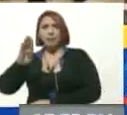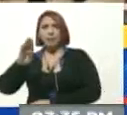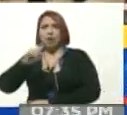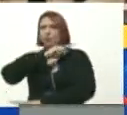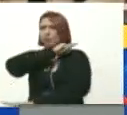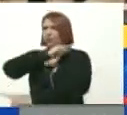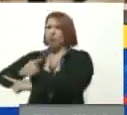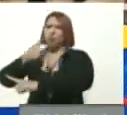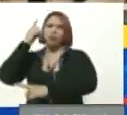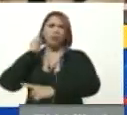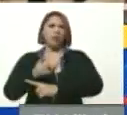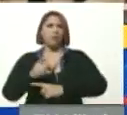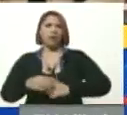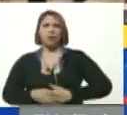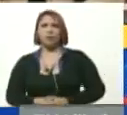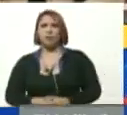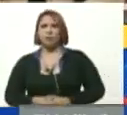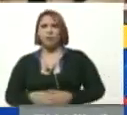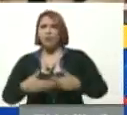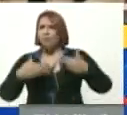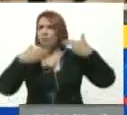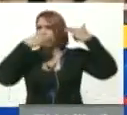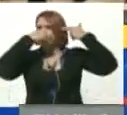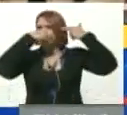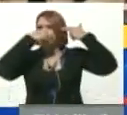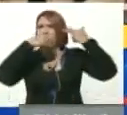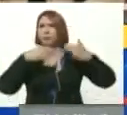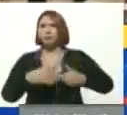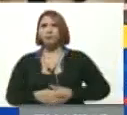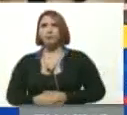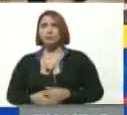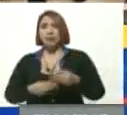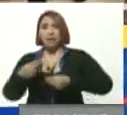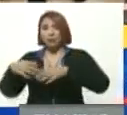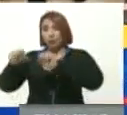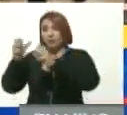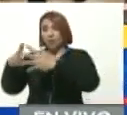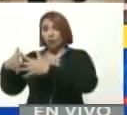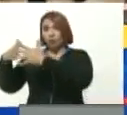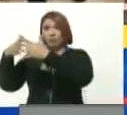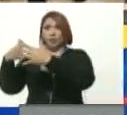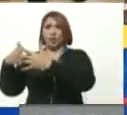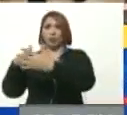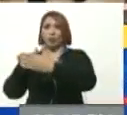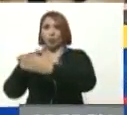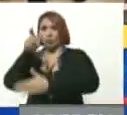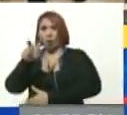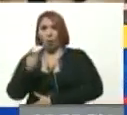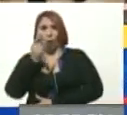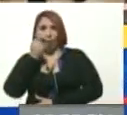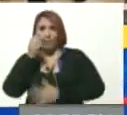de denuncia del secuestro que hizo el imperio norteamericano.